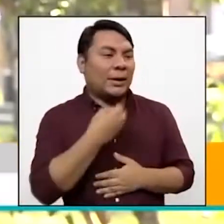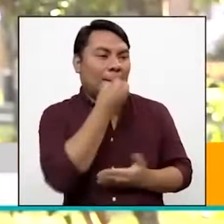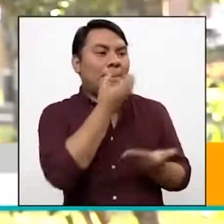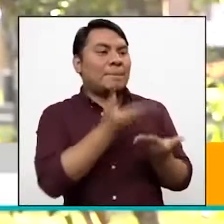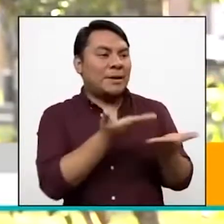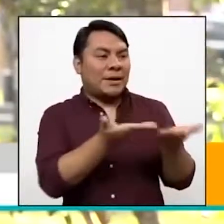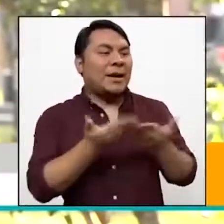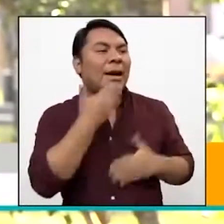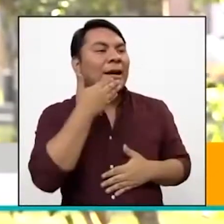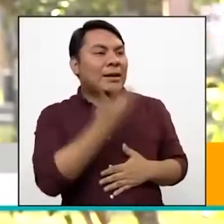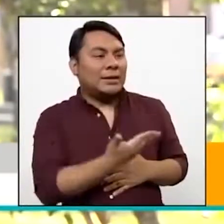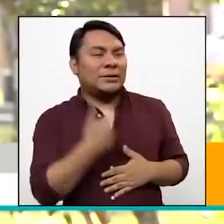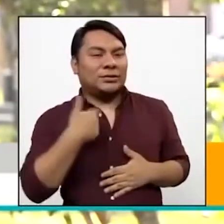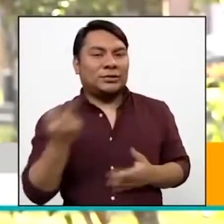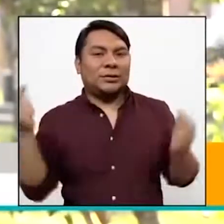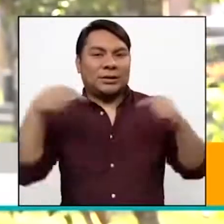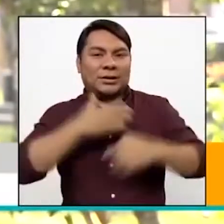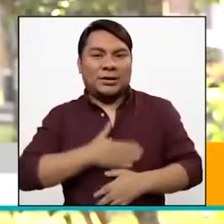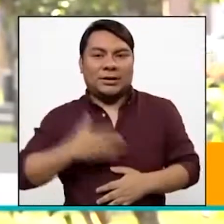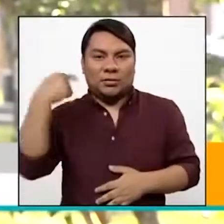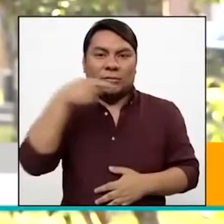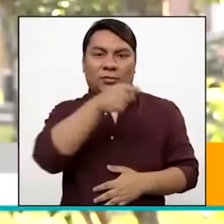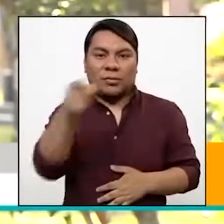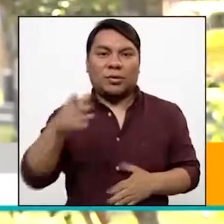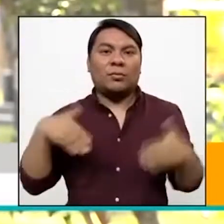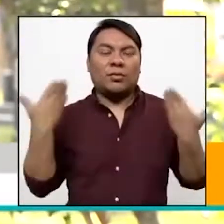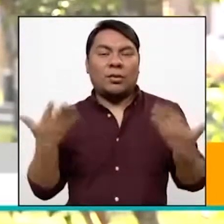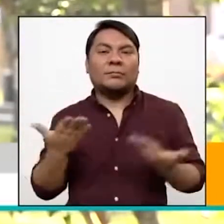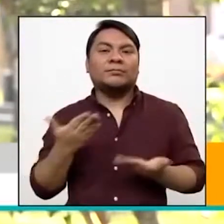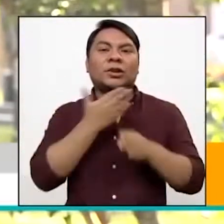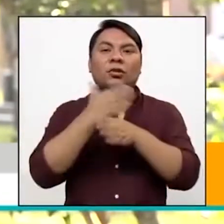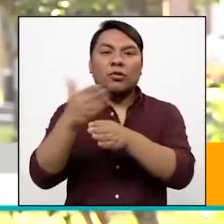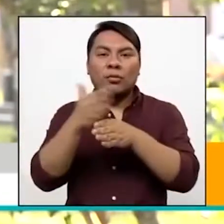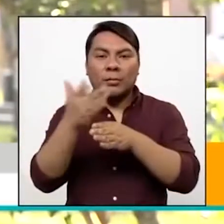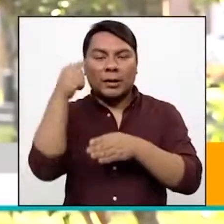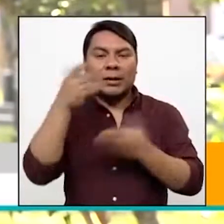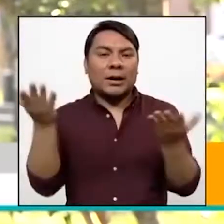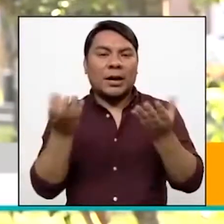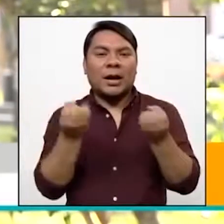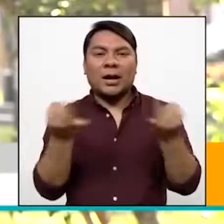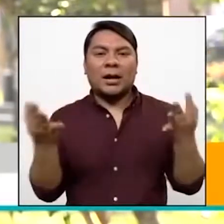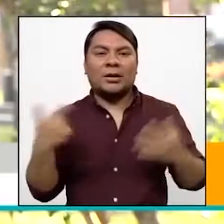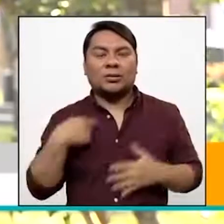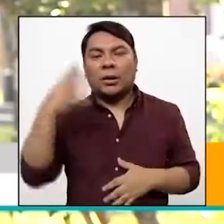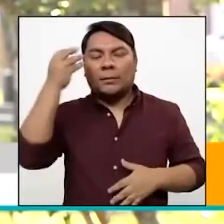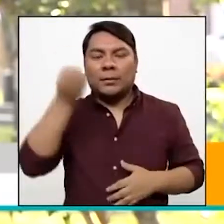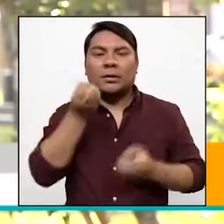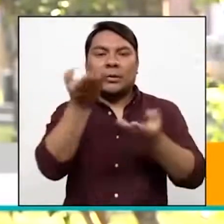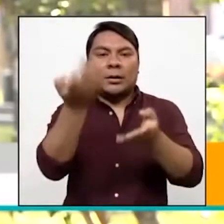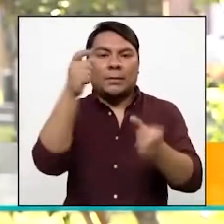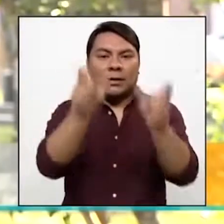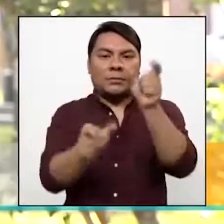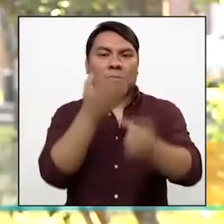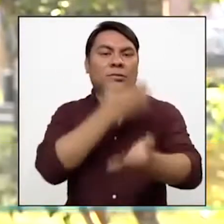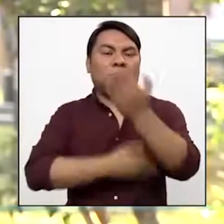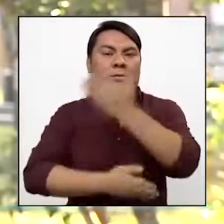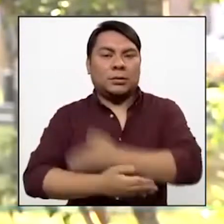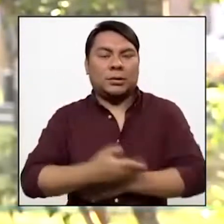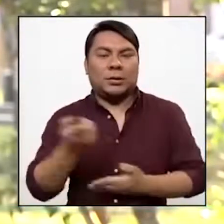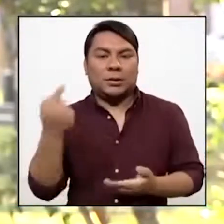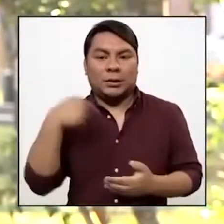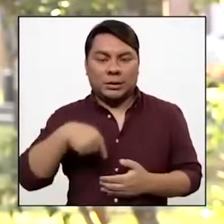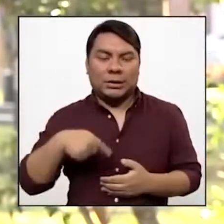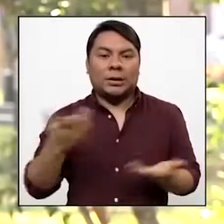muchas gracias. Encantada de estar con ustedes y poder compartir en algo un aporte para las personas con discapacidad que